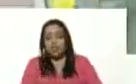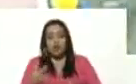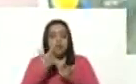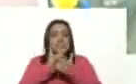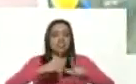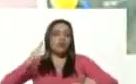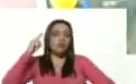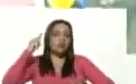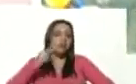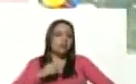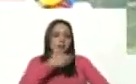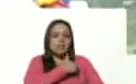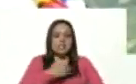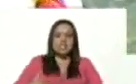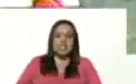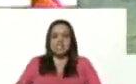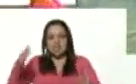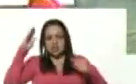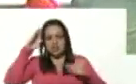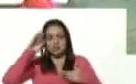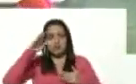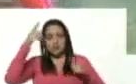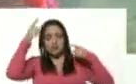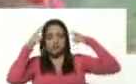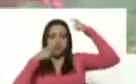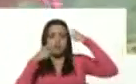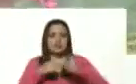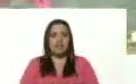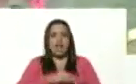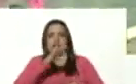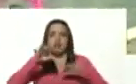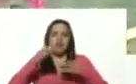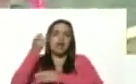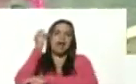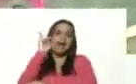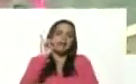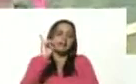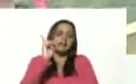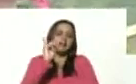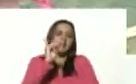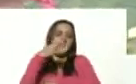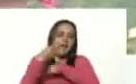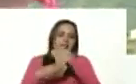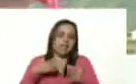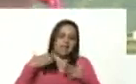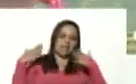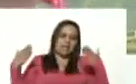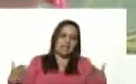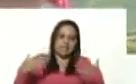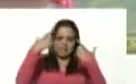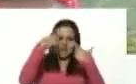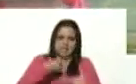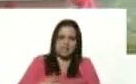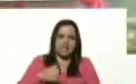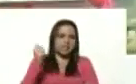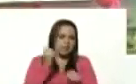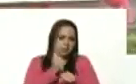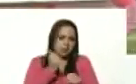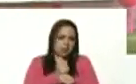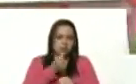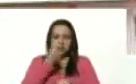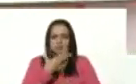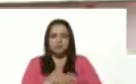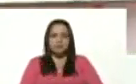y nuestro presidente eterno, Hugo Rafael Chávez Frías, la gloria está en ser grandes y ser funcionales,